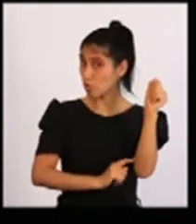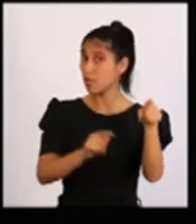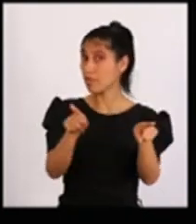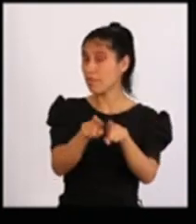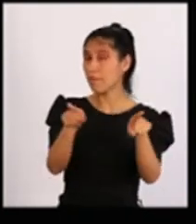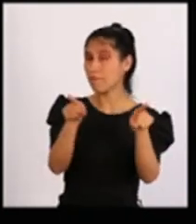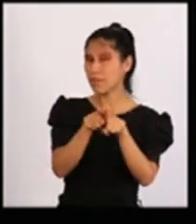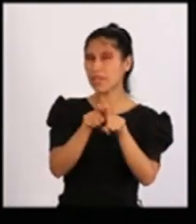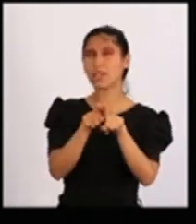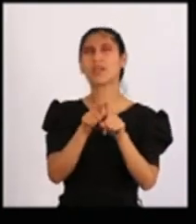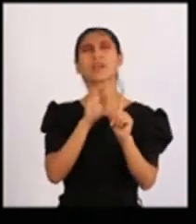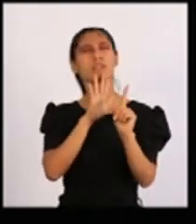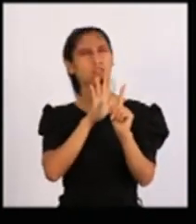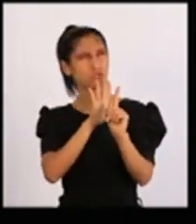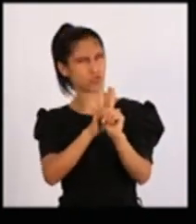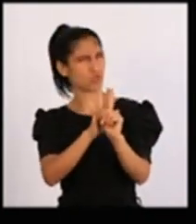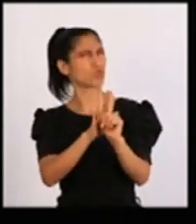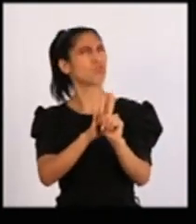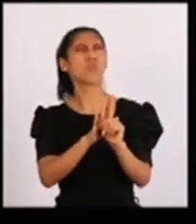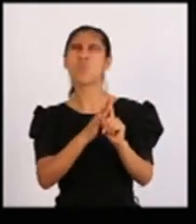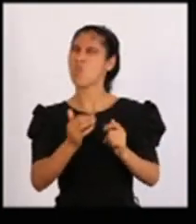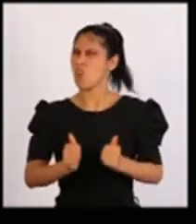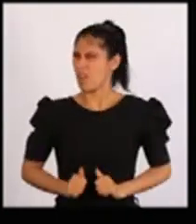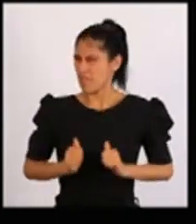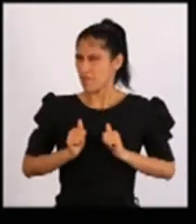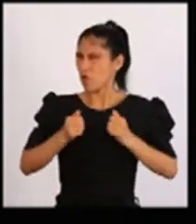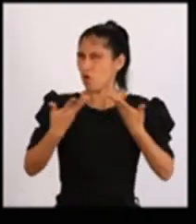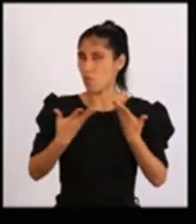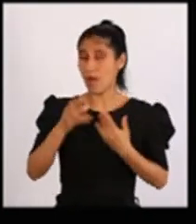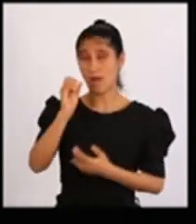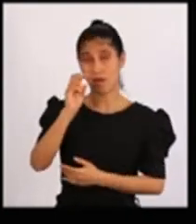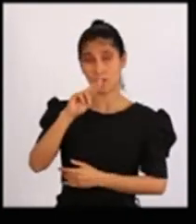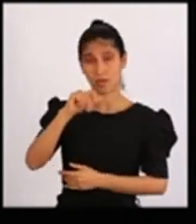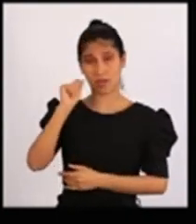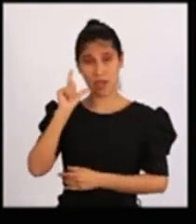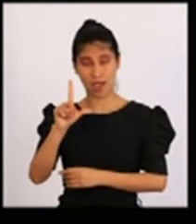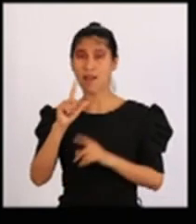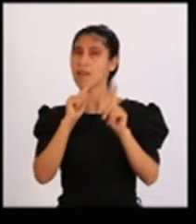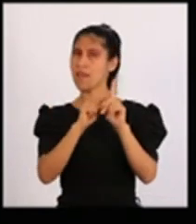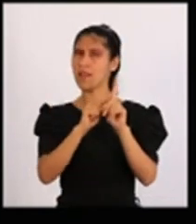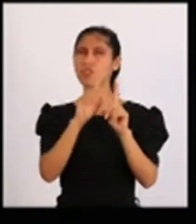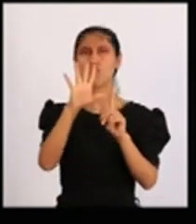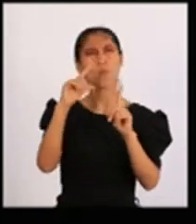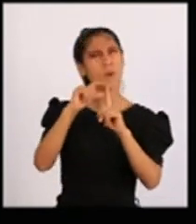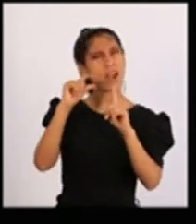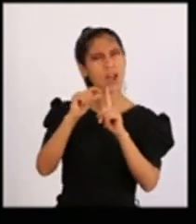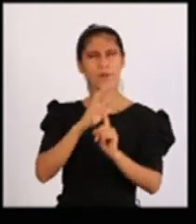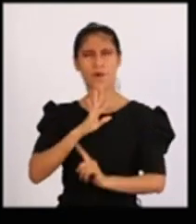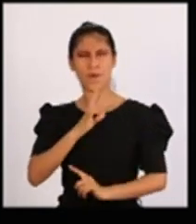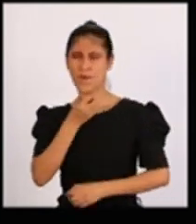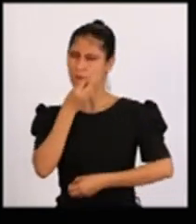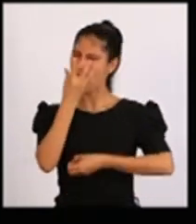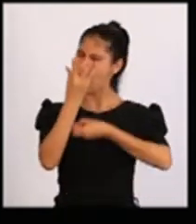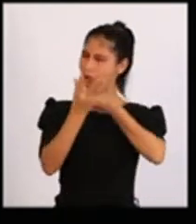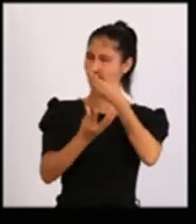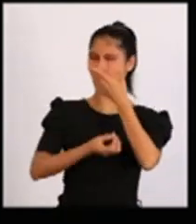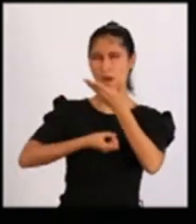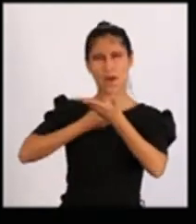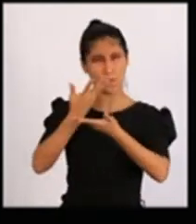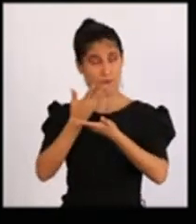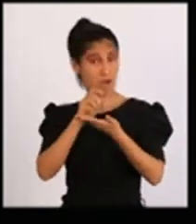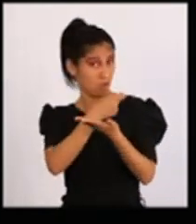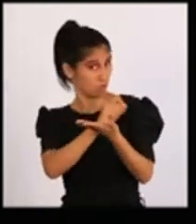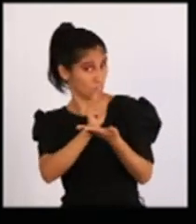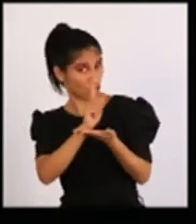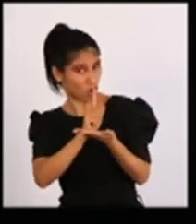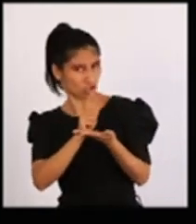sino también su estilo oral, es decir, la palabra hablada, no escrita. Es el lenguaje que para